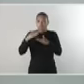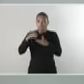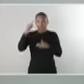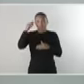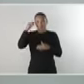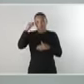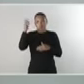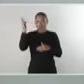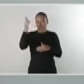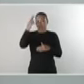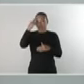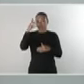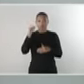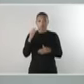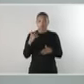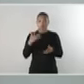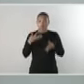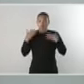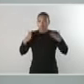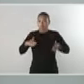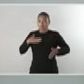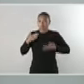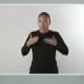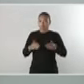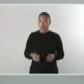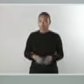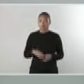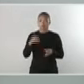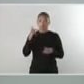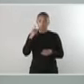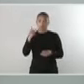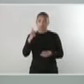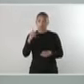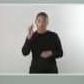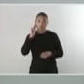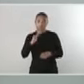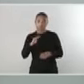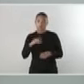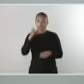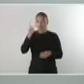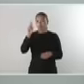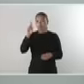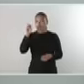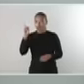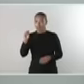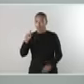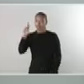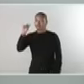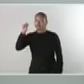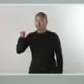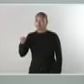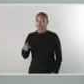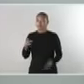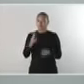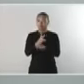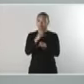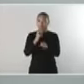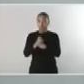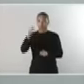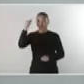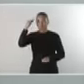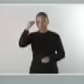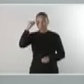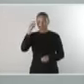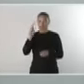memoria y no nos dejemos convencer por palabras huecas del Pri y del pan te invito a pensar en nuestro voto ellos